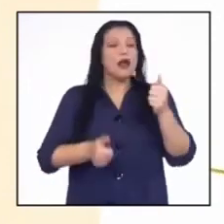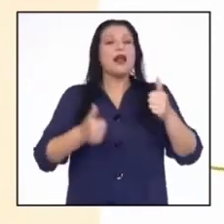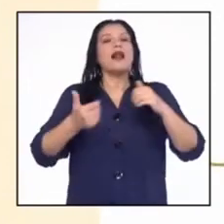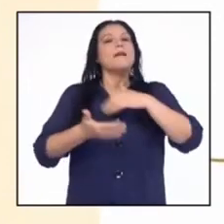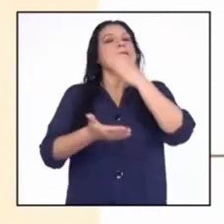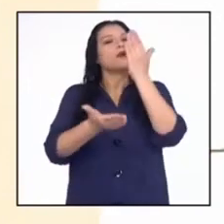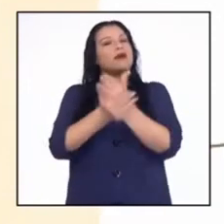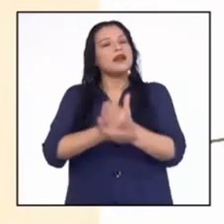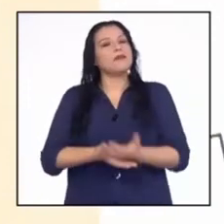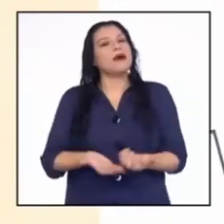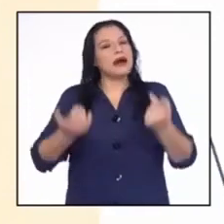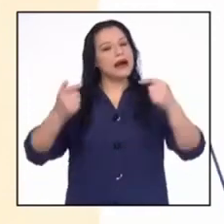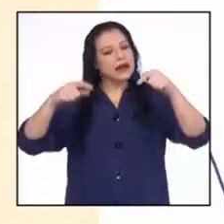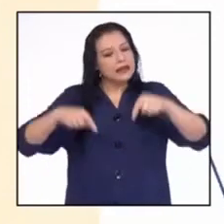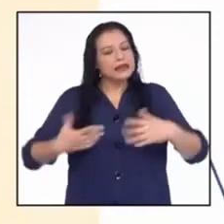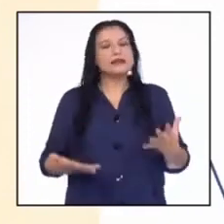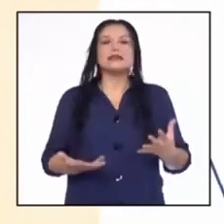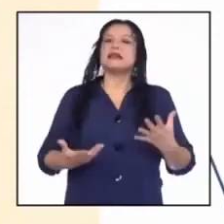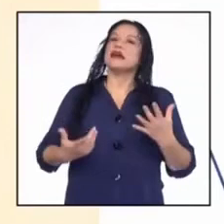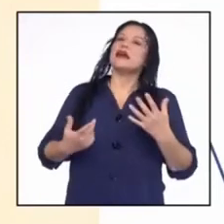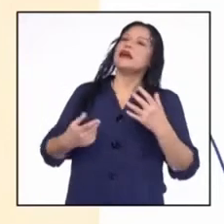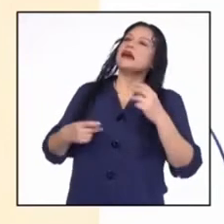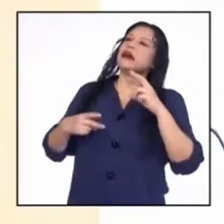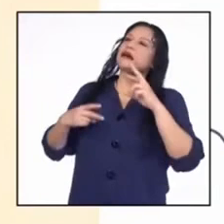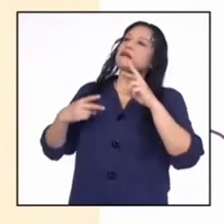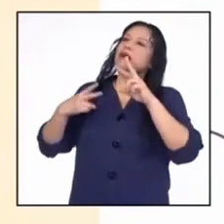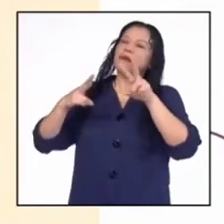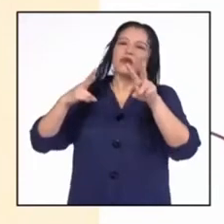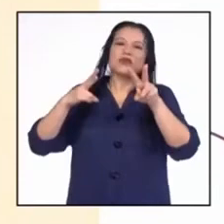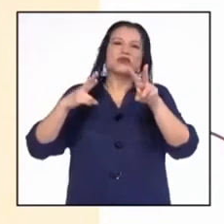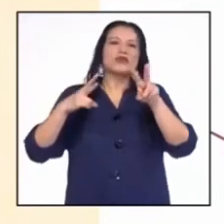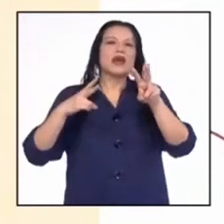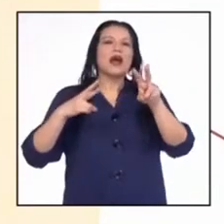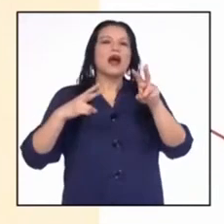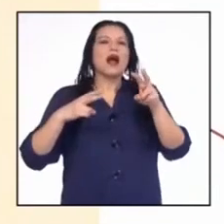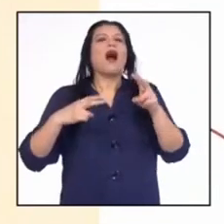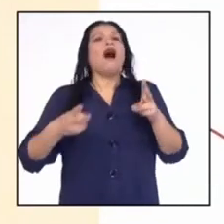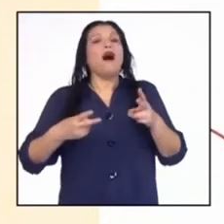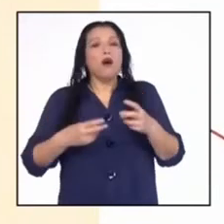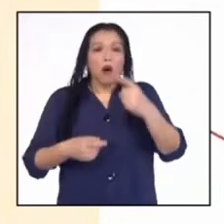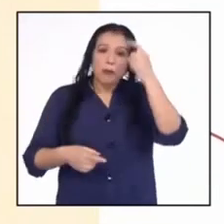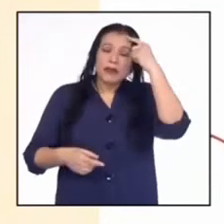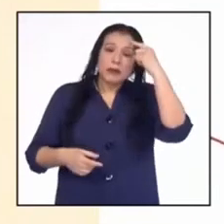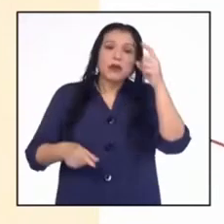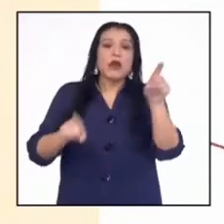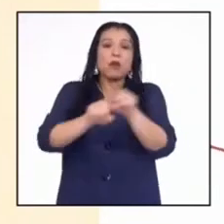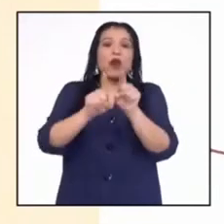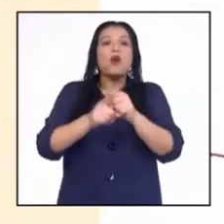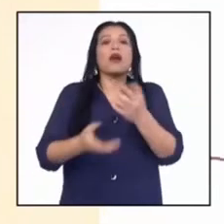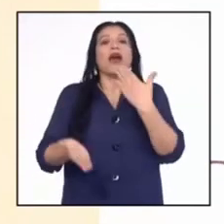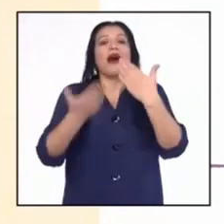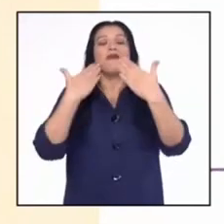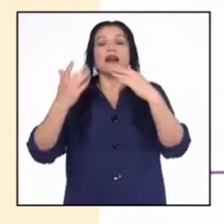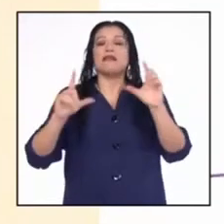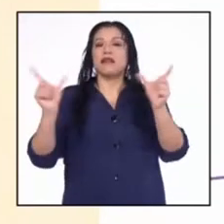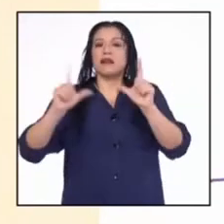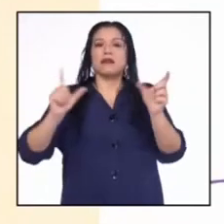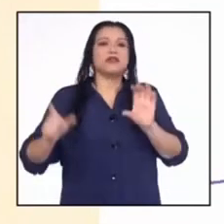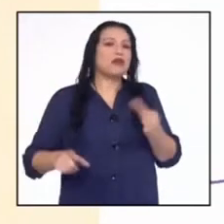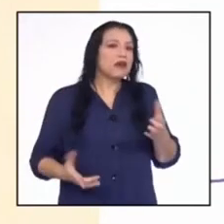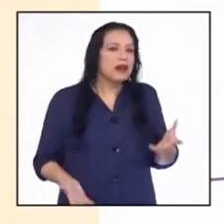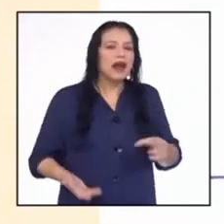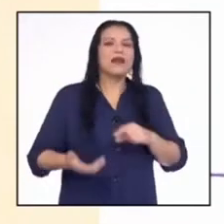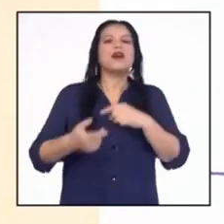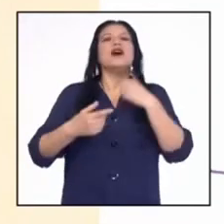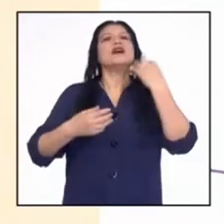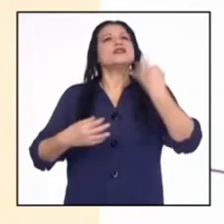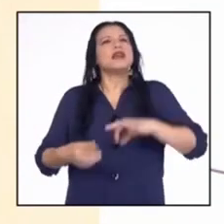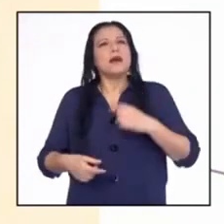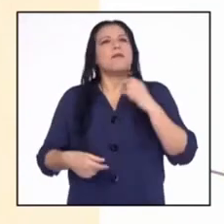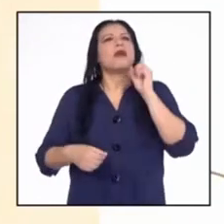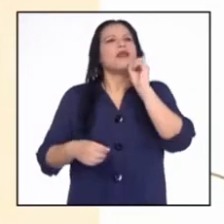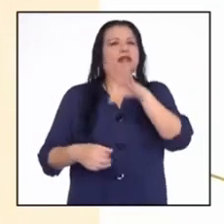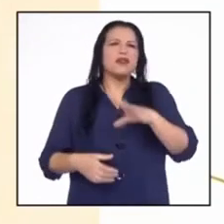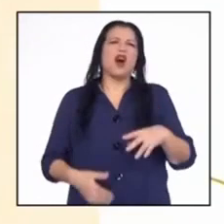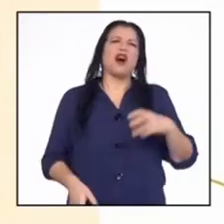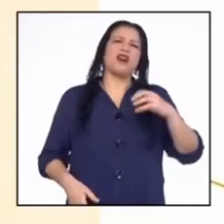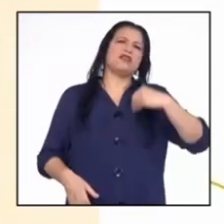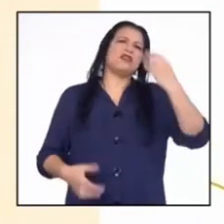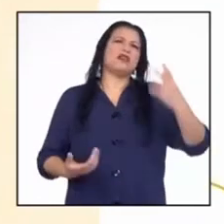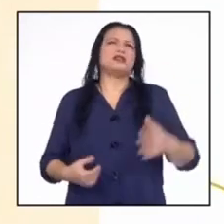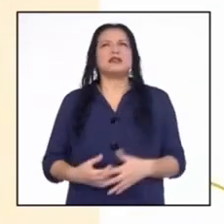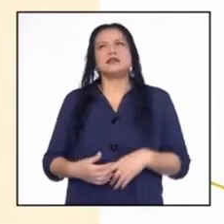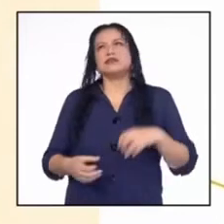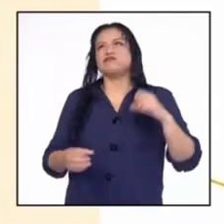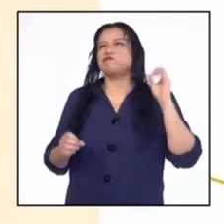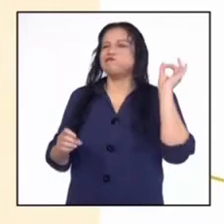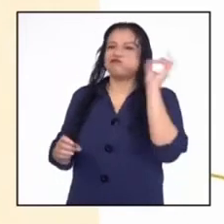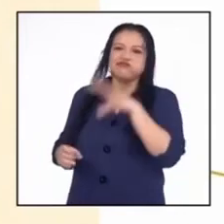que le hacemos mucho caso a lo que dice la televisión, la radio o la prensa. Todo el día dicen que los adolescentes dan palta, que